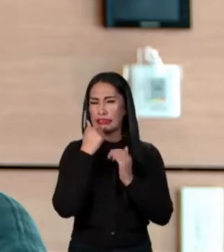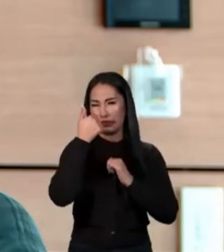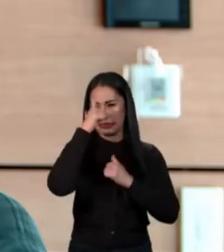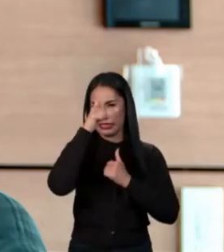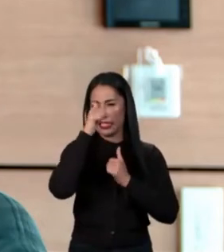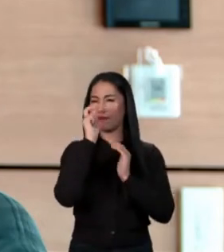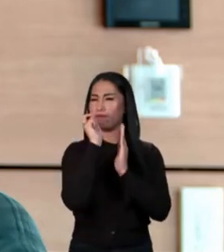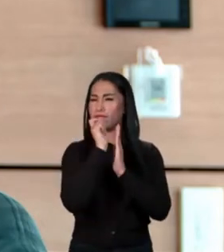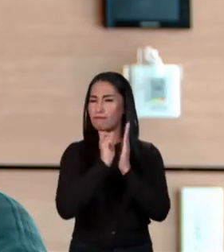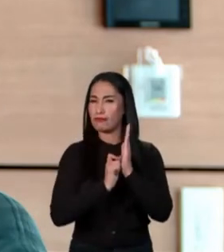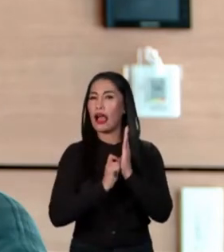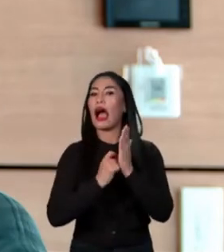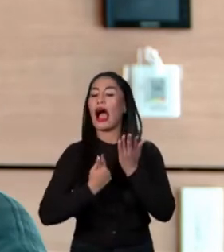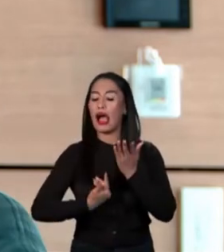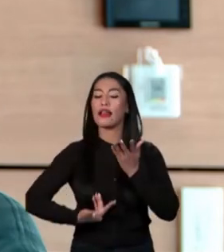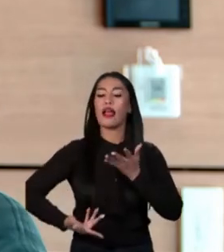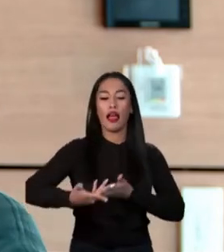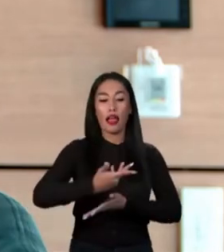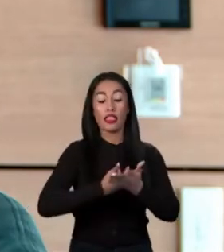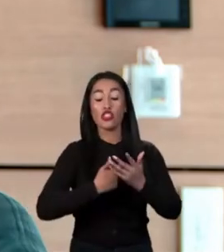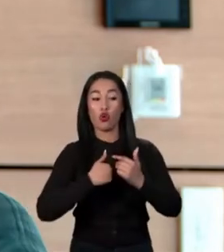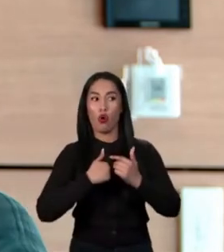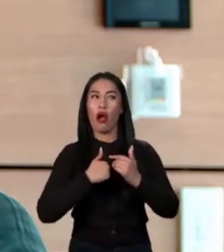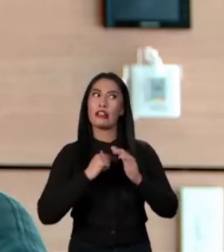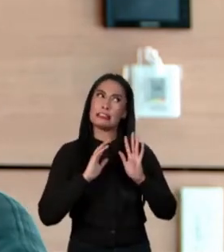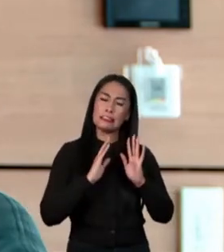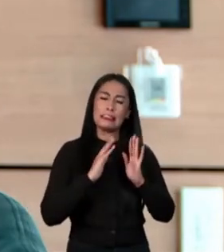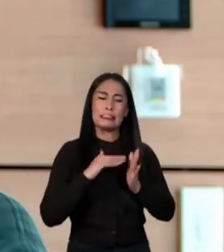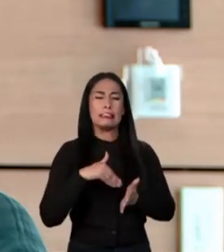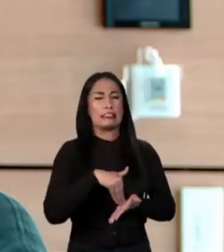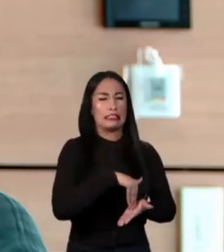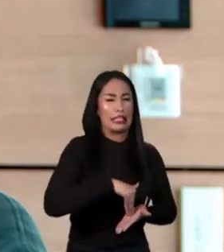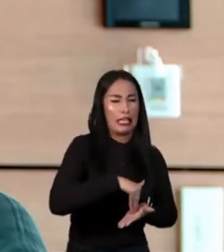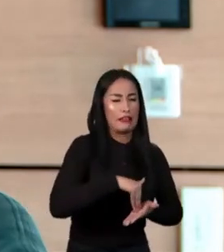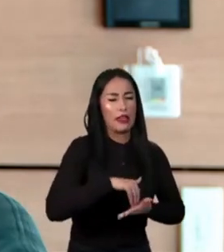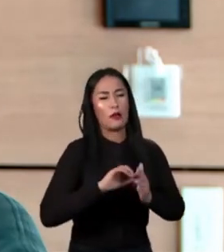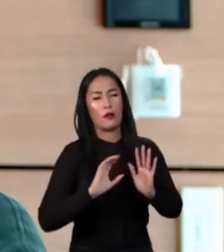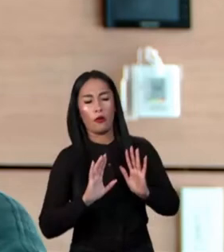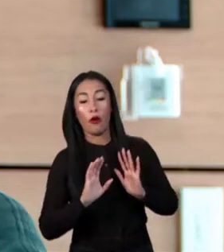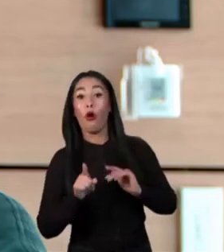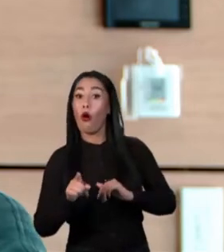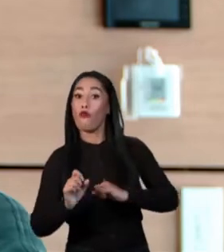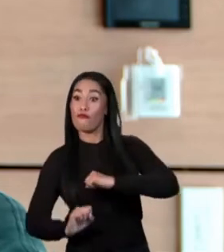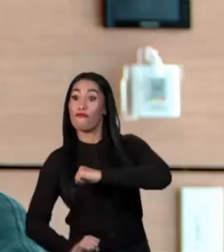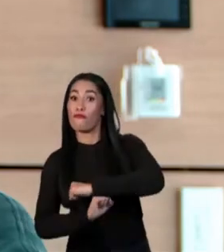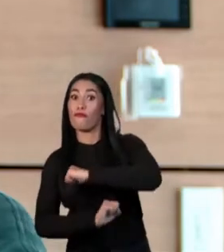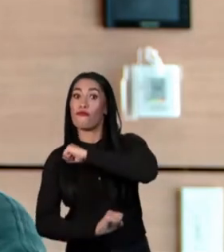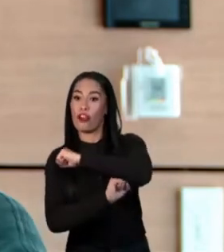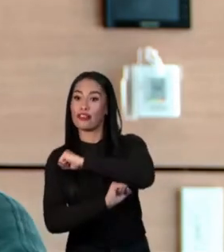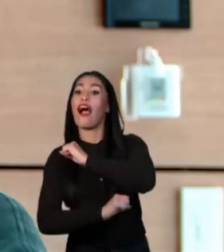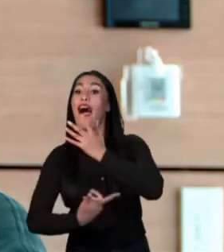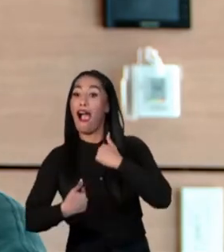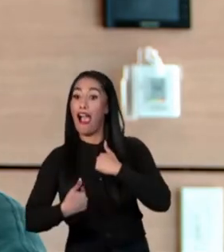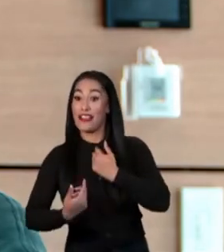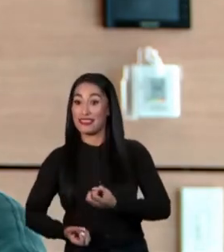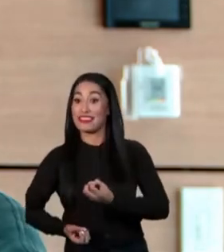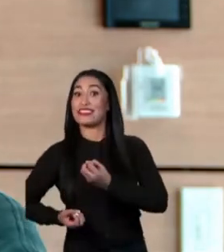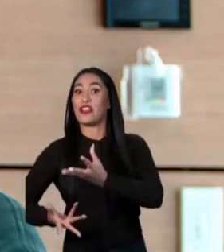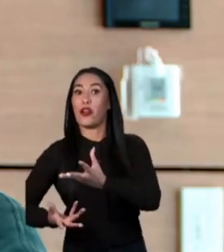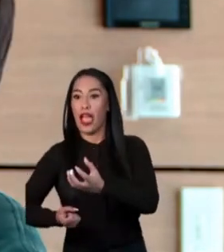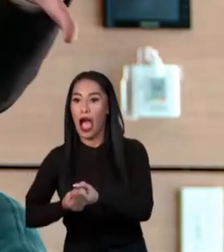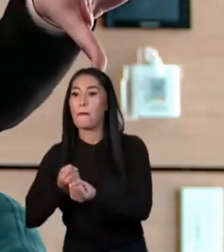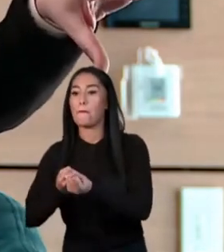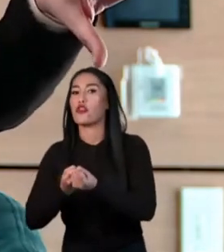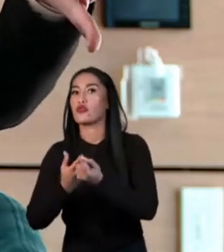aspectos comunes en los que somos fuertes o tal vez y mejor aún cooperar porque me di cuenta que yo tengo estas fortalezas en formación de